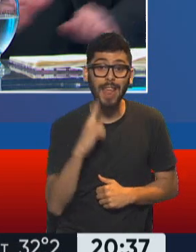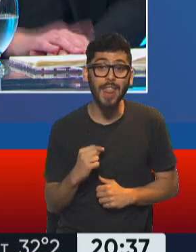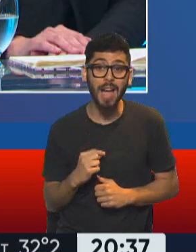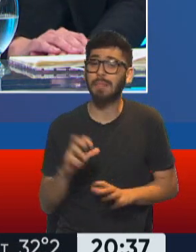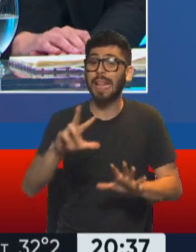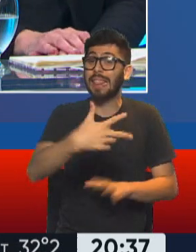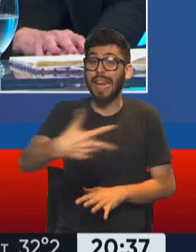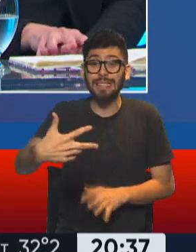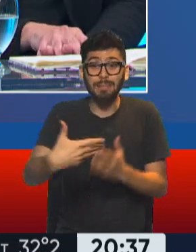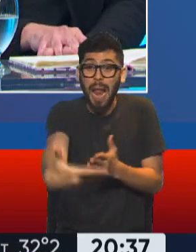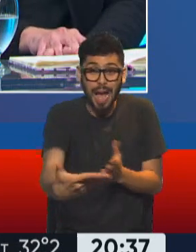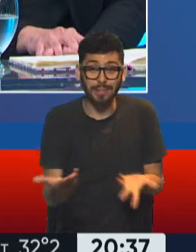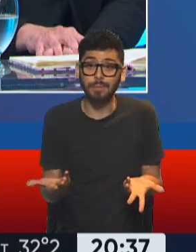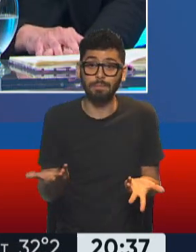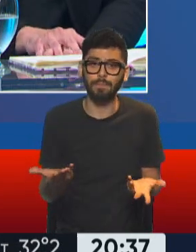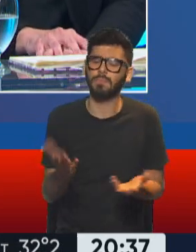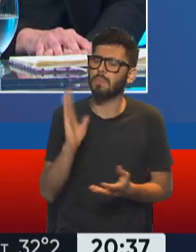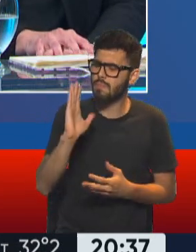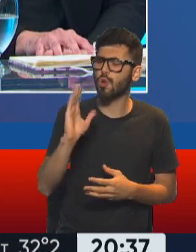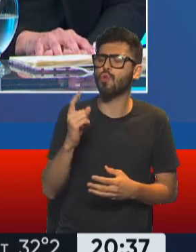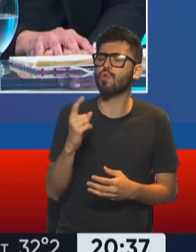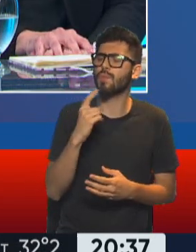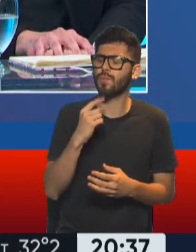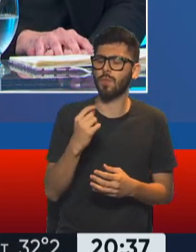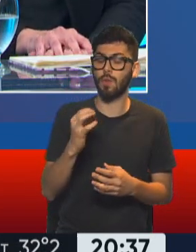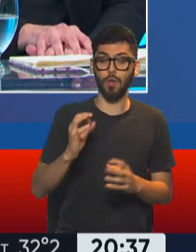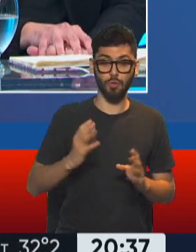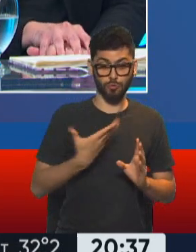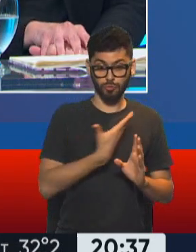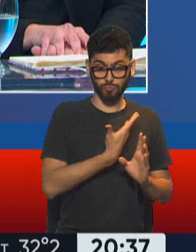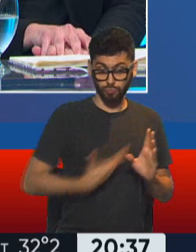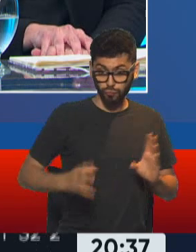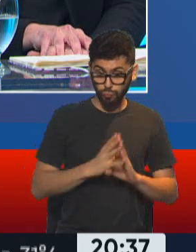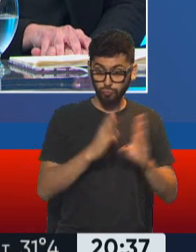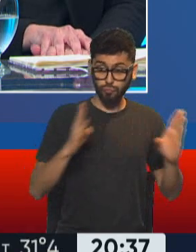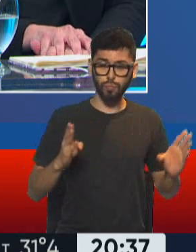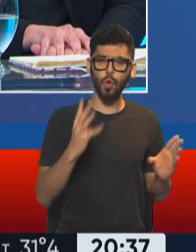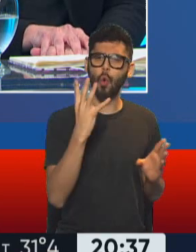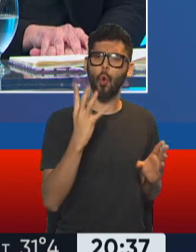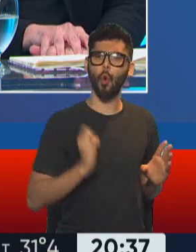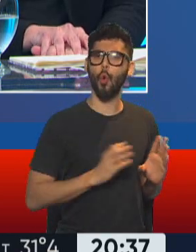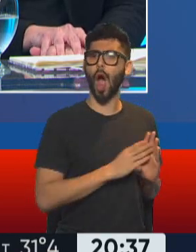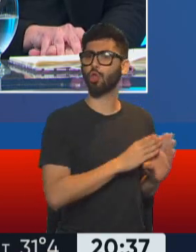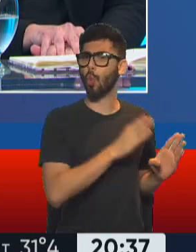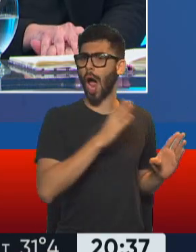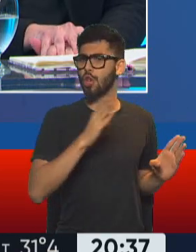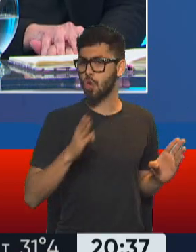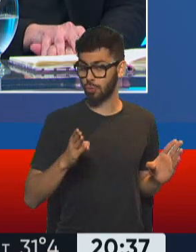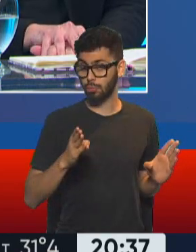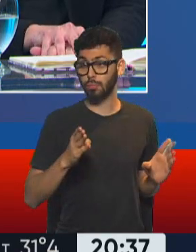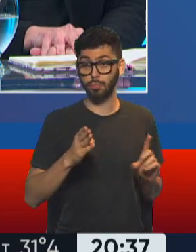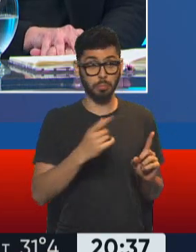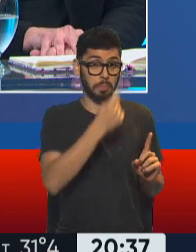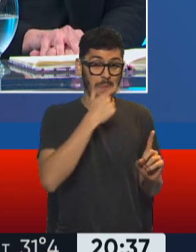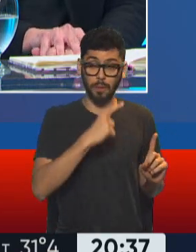raúl la pregunta es durante los 4 años de gestión si llega a esto pero hoy no se quería derogar el país está como